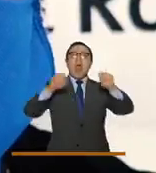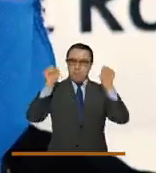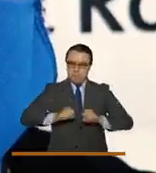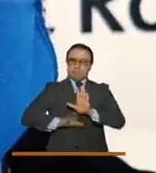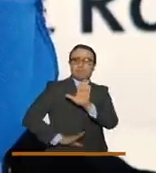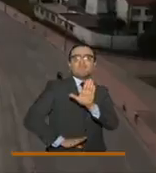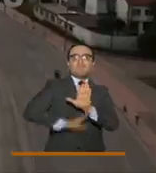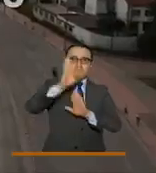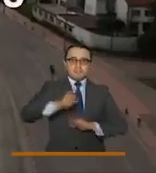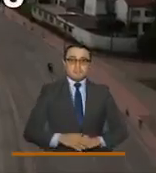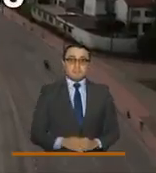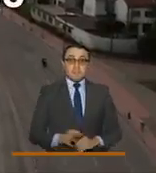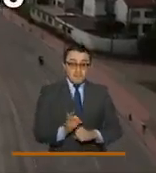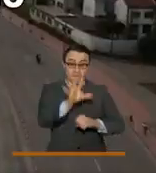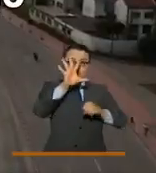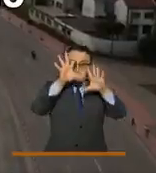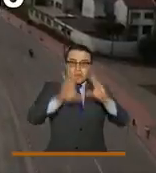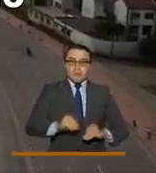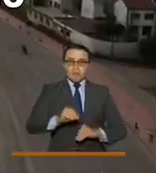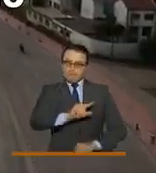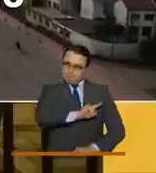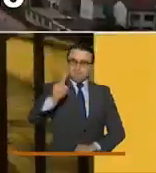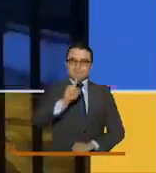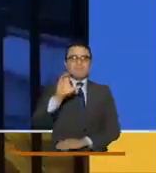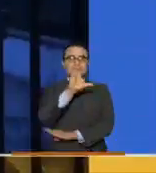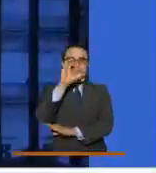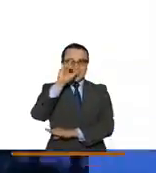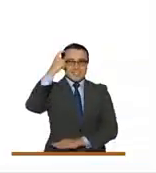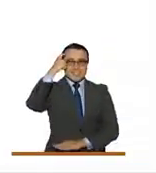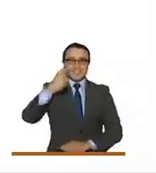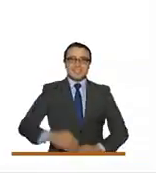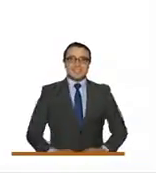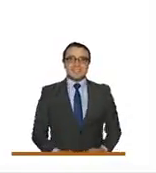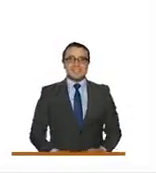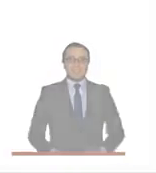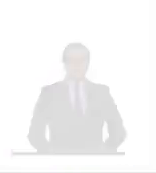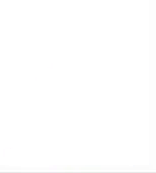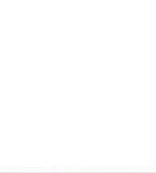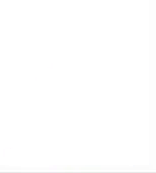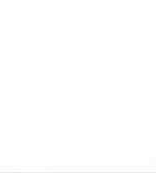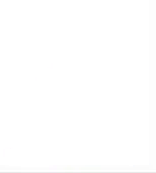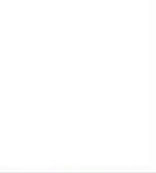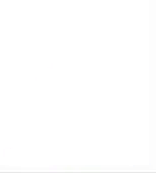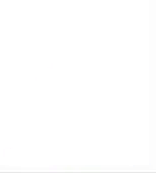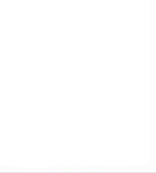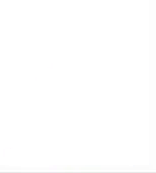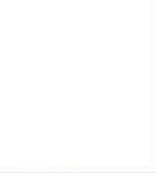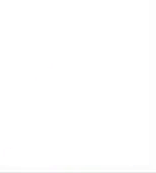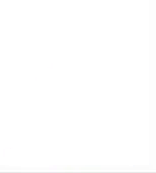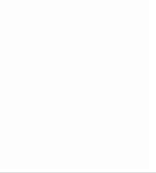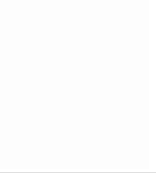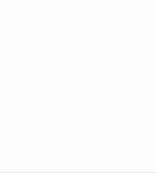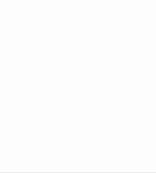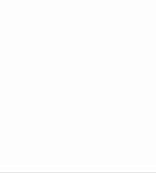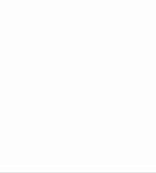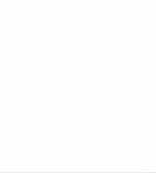de esto. El virus no se ha ido. Gobierno de Colombia. 5, 4.